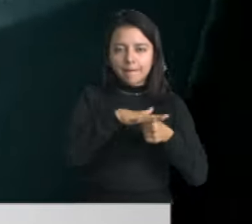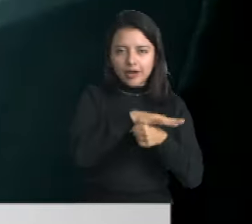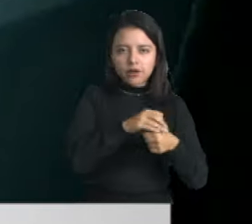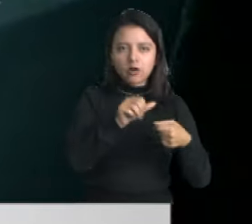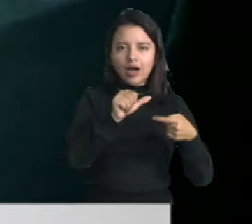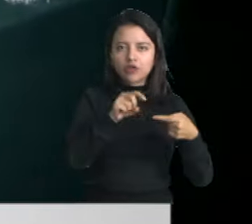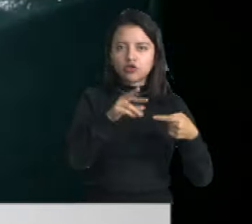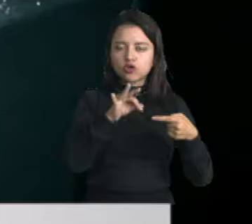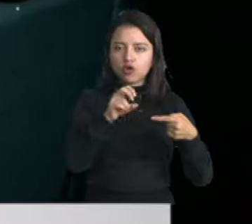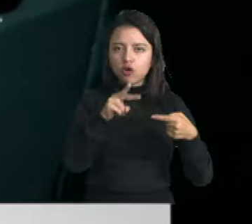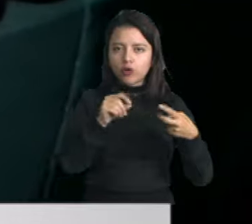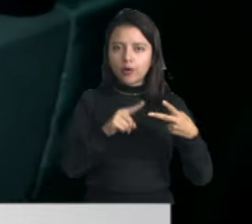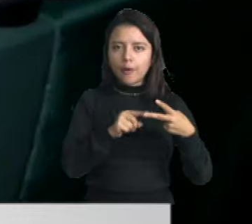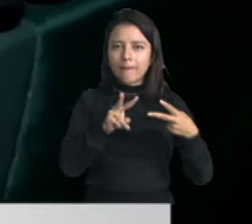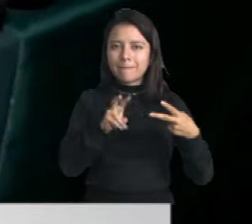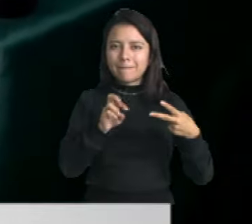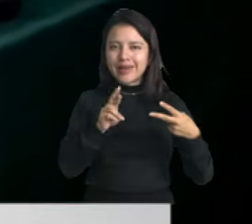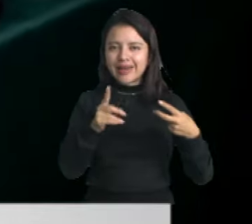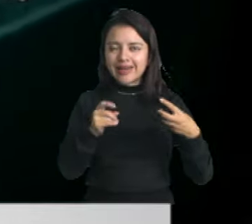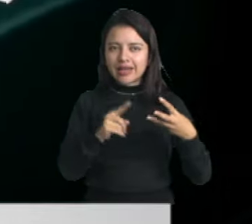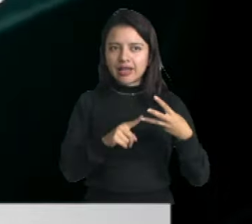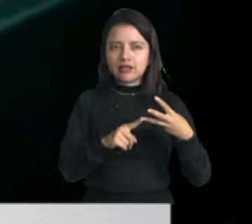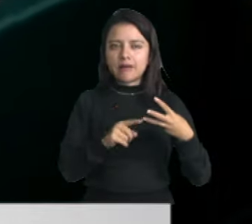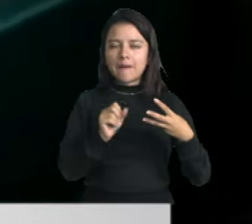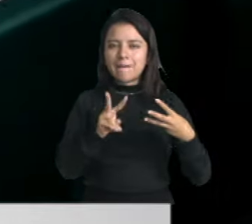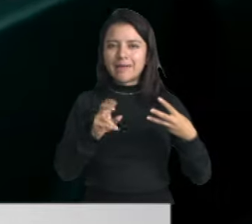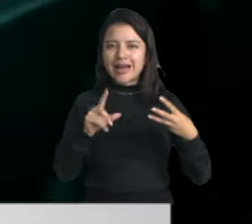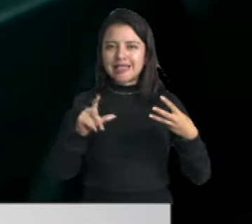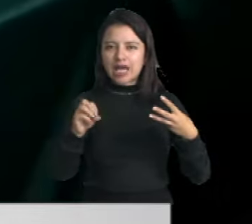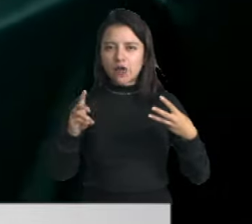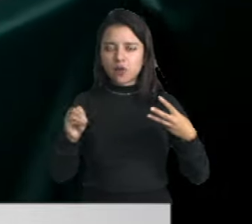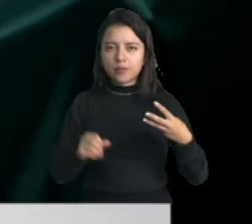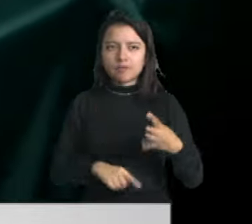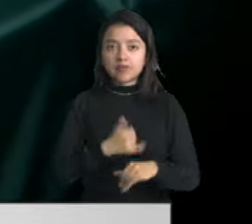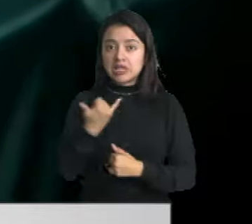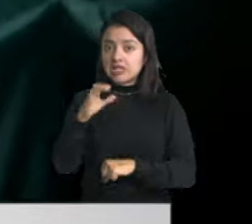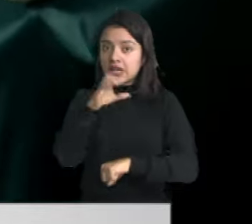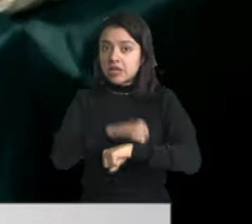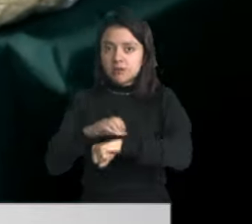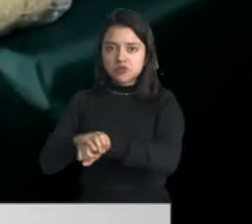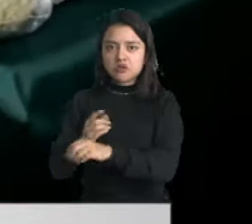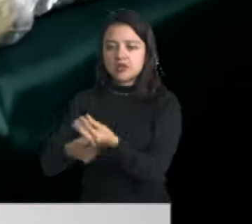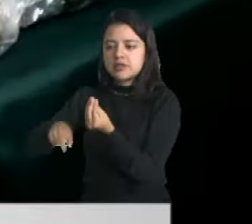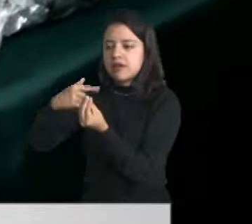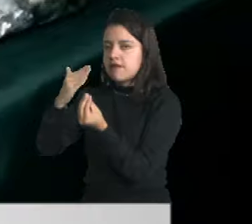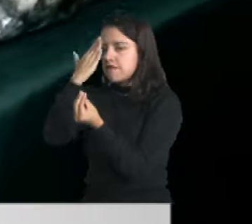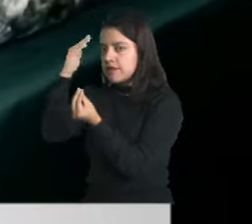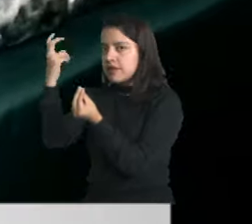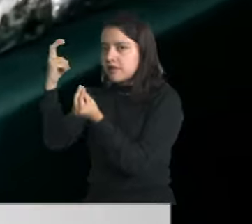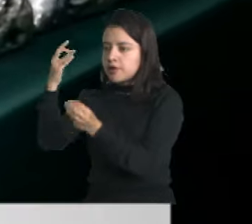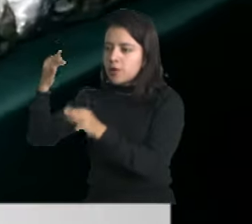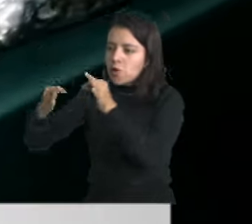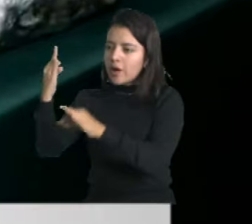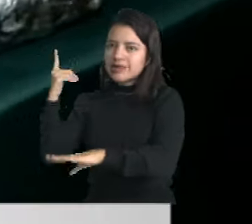Nariño, Vallado y Vergel. Los capturados fueron dejados a disposición de la Fiscalía General de la Nación y un